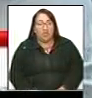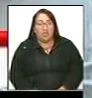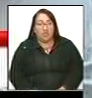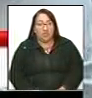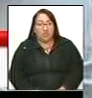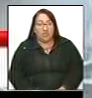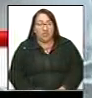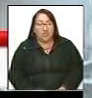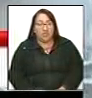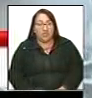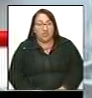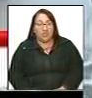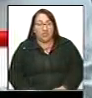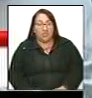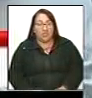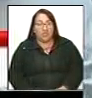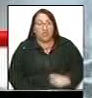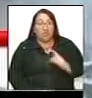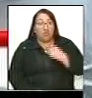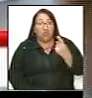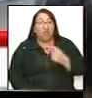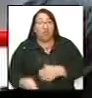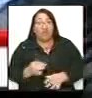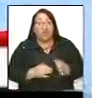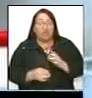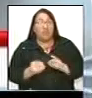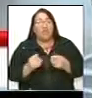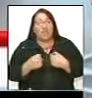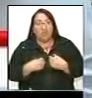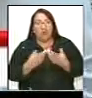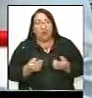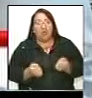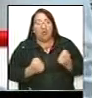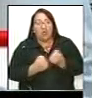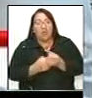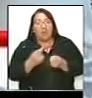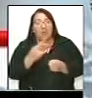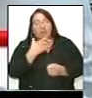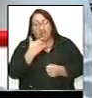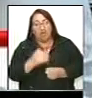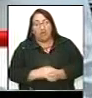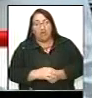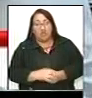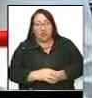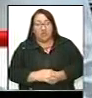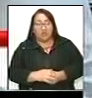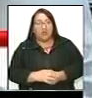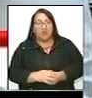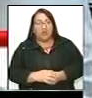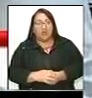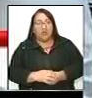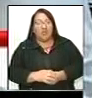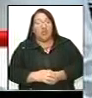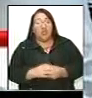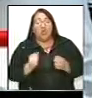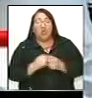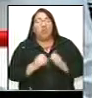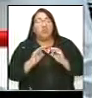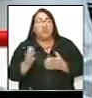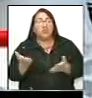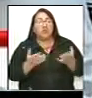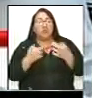acceso no solo el financiamiento pero también tenemos potencial así para mejorar y los mismos servicios